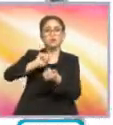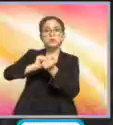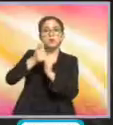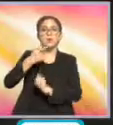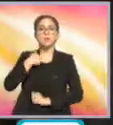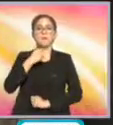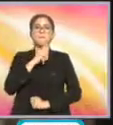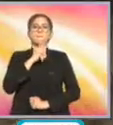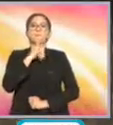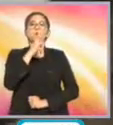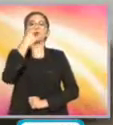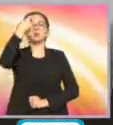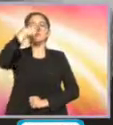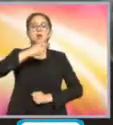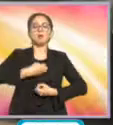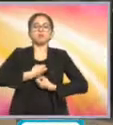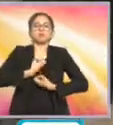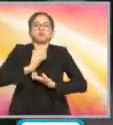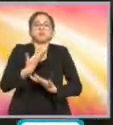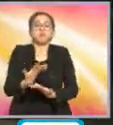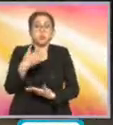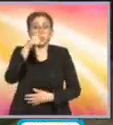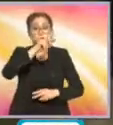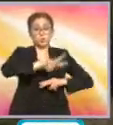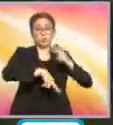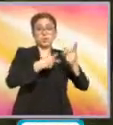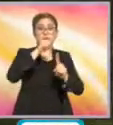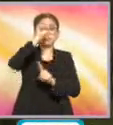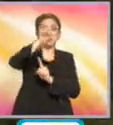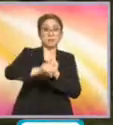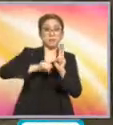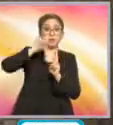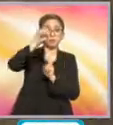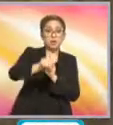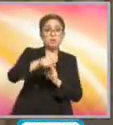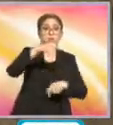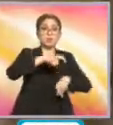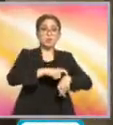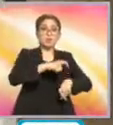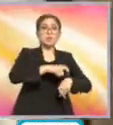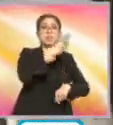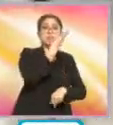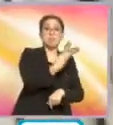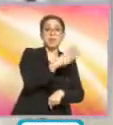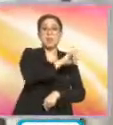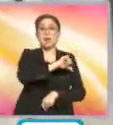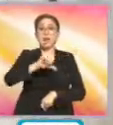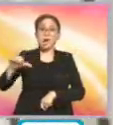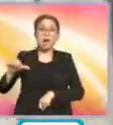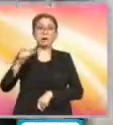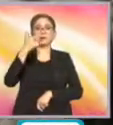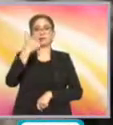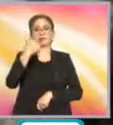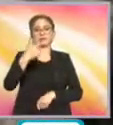vocalización necesaria para tu interpretación. Asiste todos los sábados de las 15 a las 17 horas.